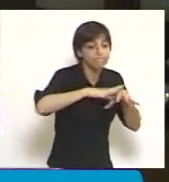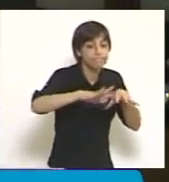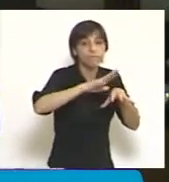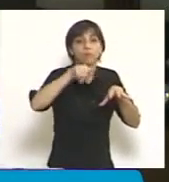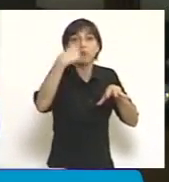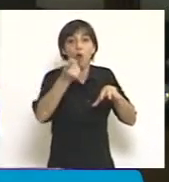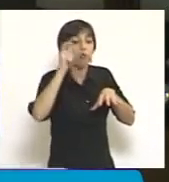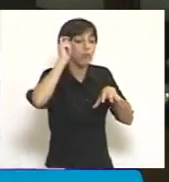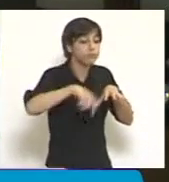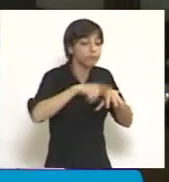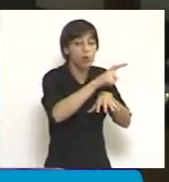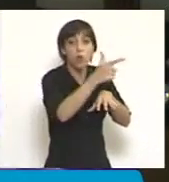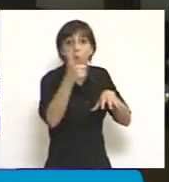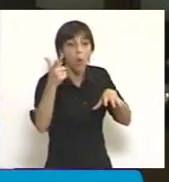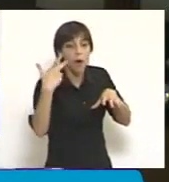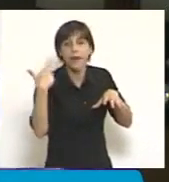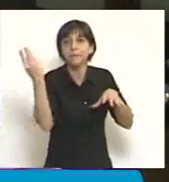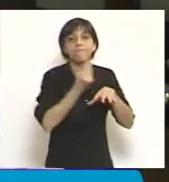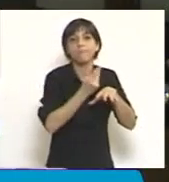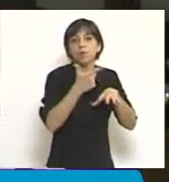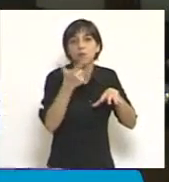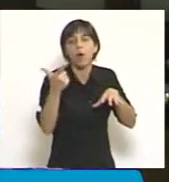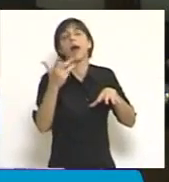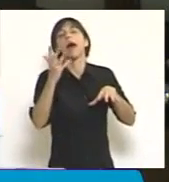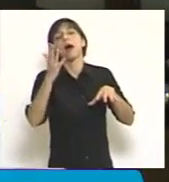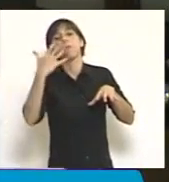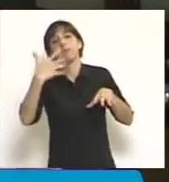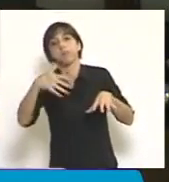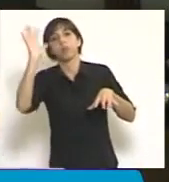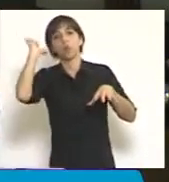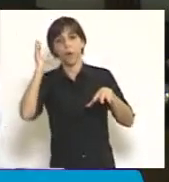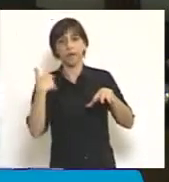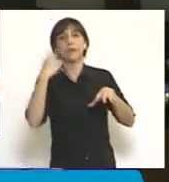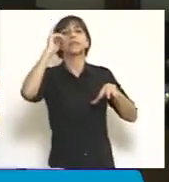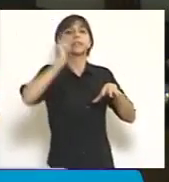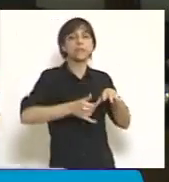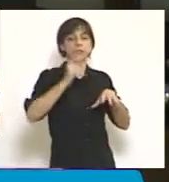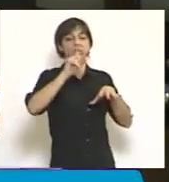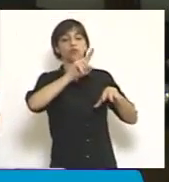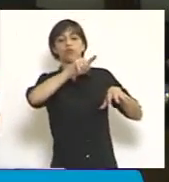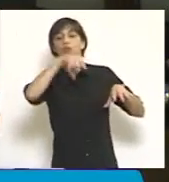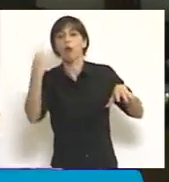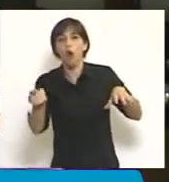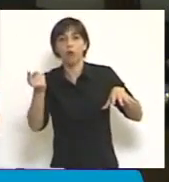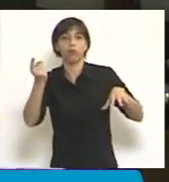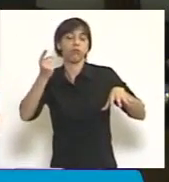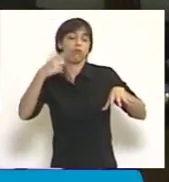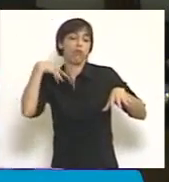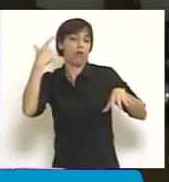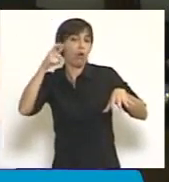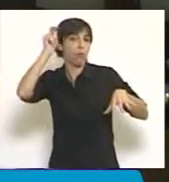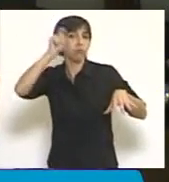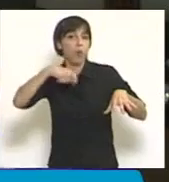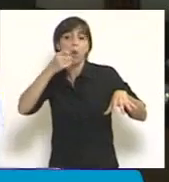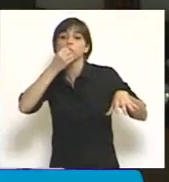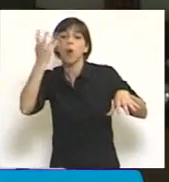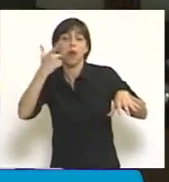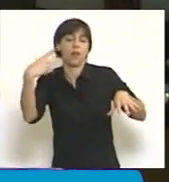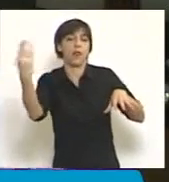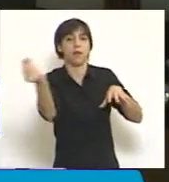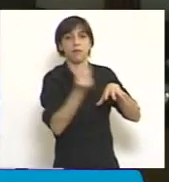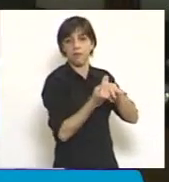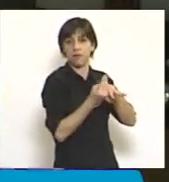a magistrados del mismo fuero y la misma jurisdicción. Solo en el caso de que no hubiera la posibilidad de designar